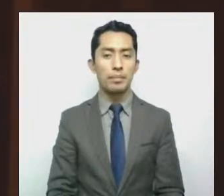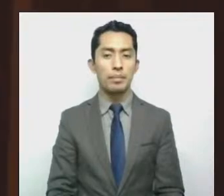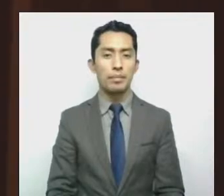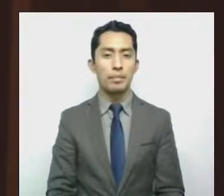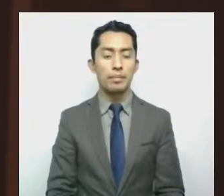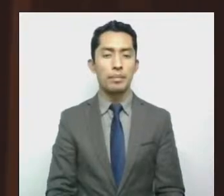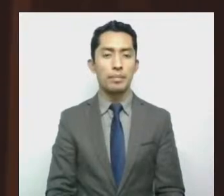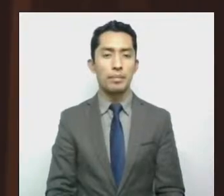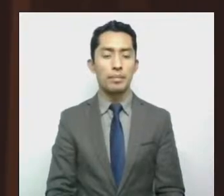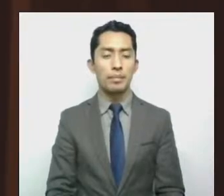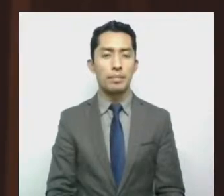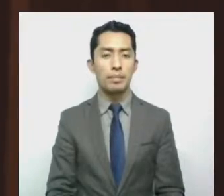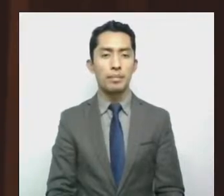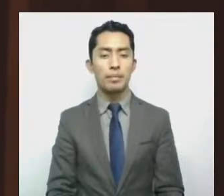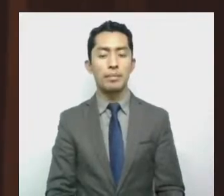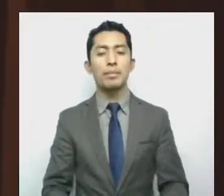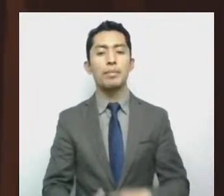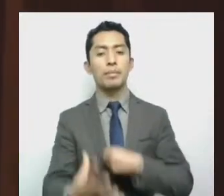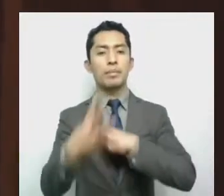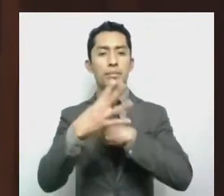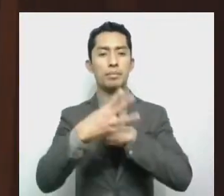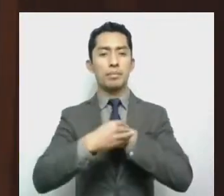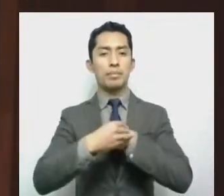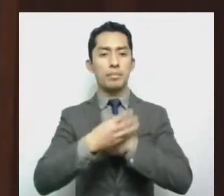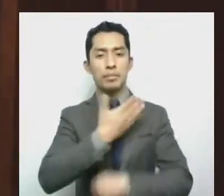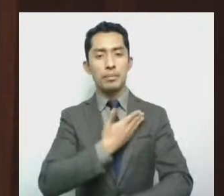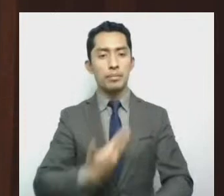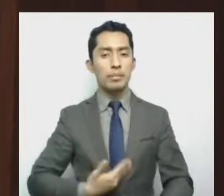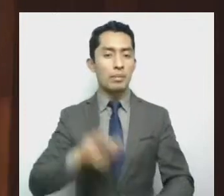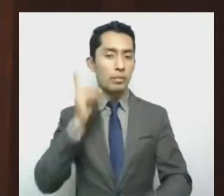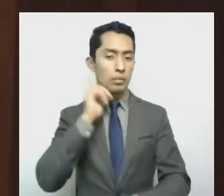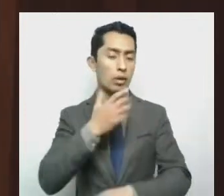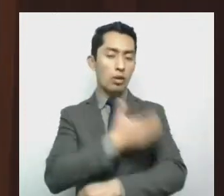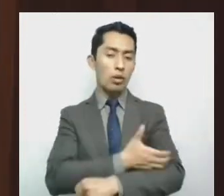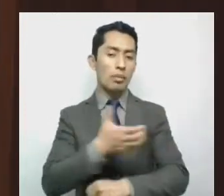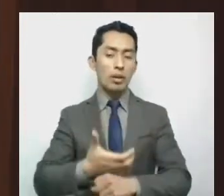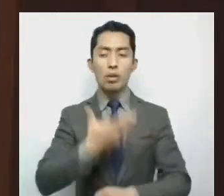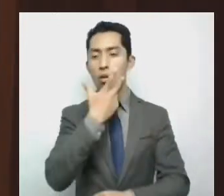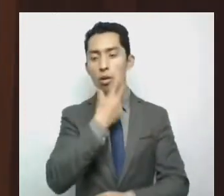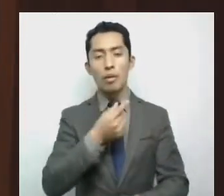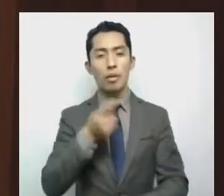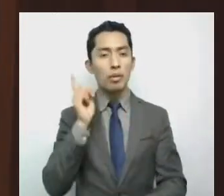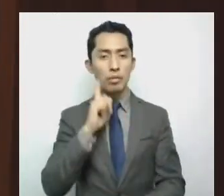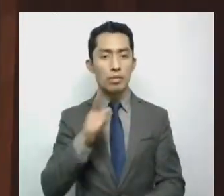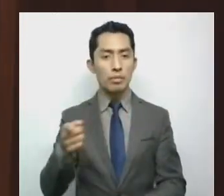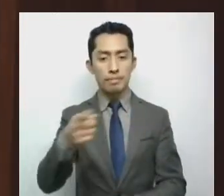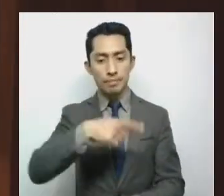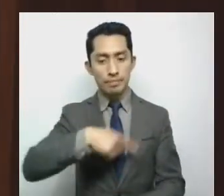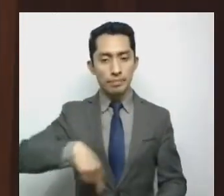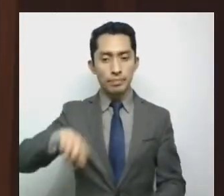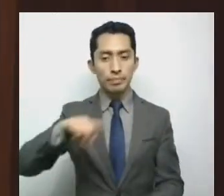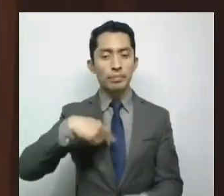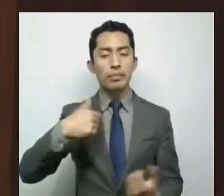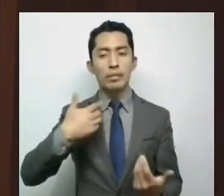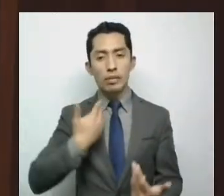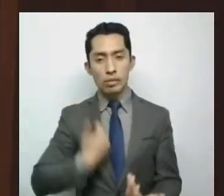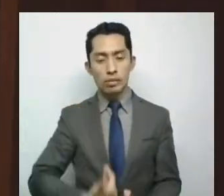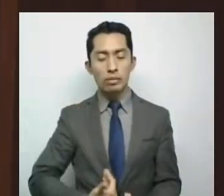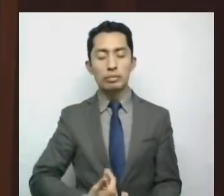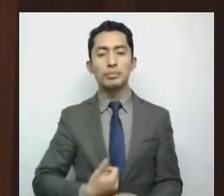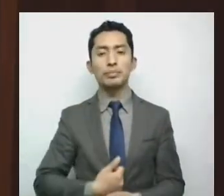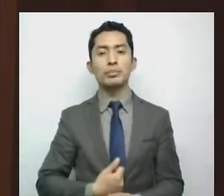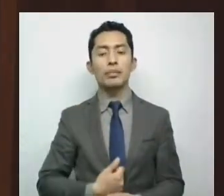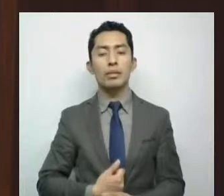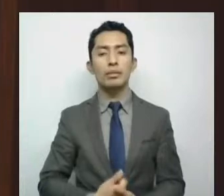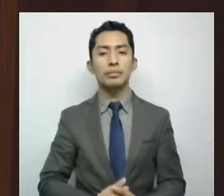Con su venia, presidenta, compañeras, compañeros, me he permitido solicitar